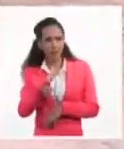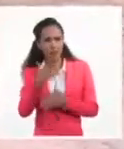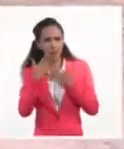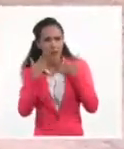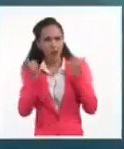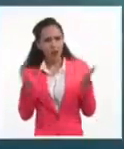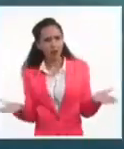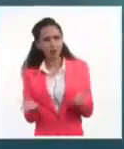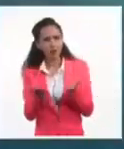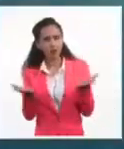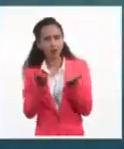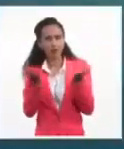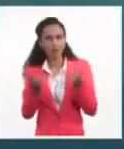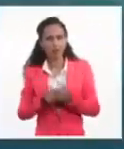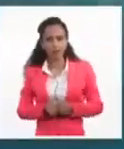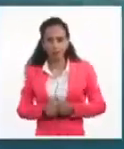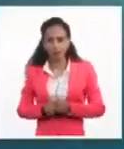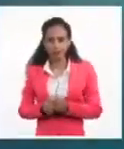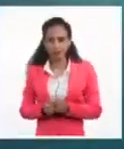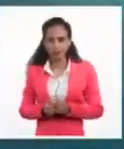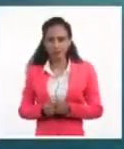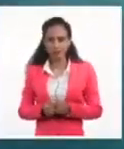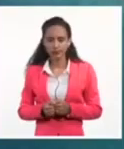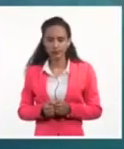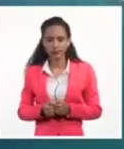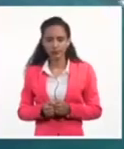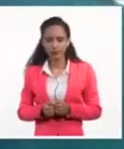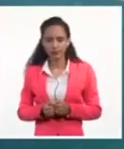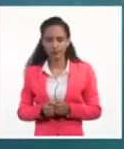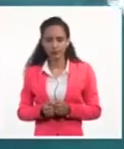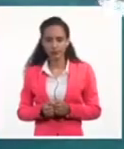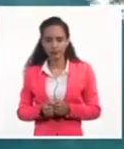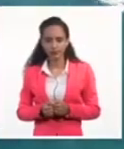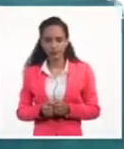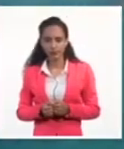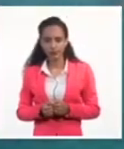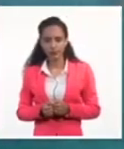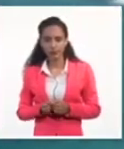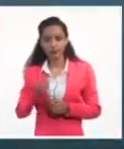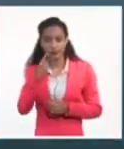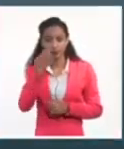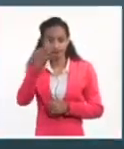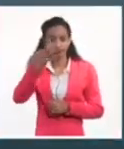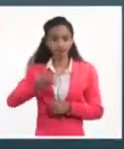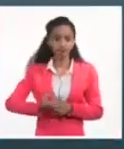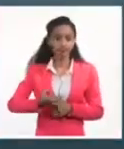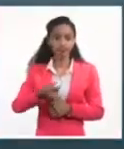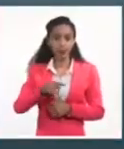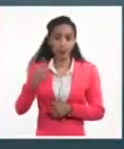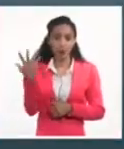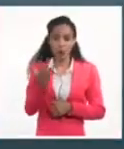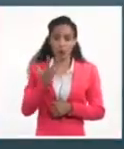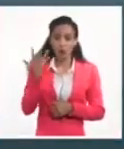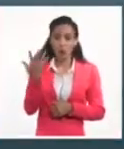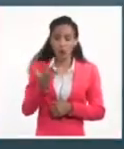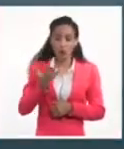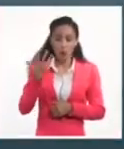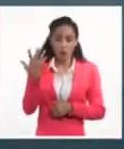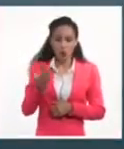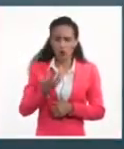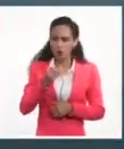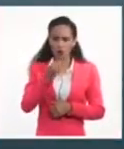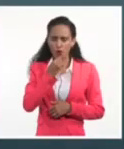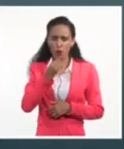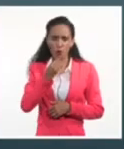de recuperación. Se regresa a la Isla Grande con la certeza de que el embate de un huracán no pudo